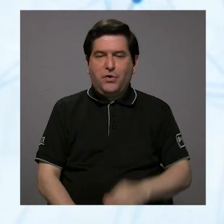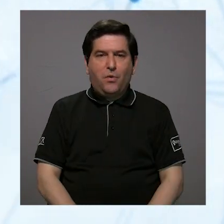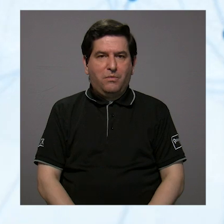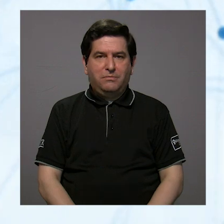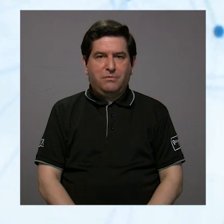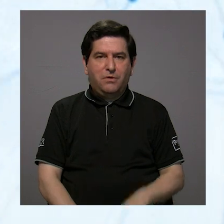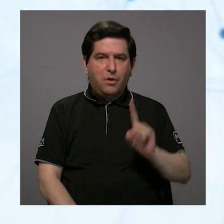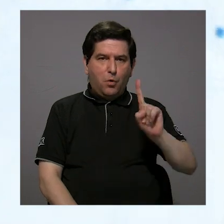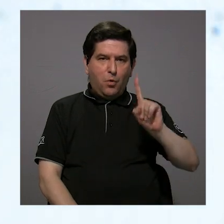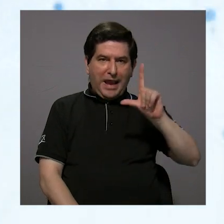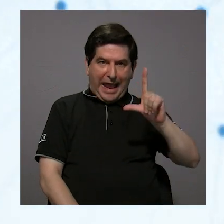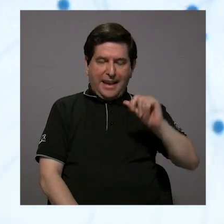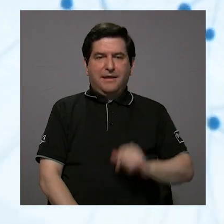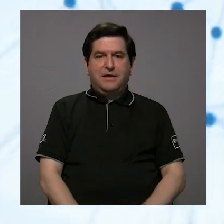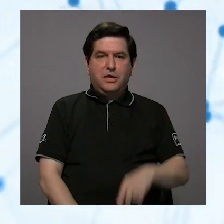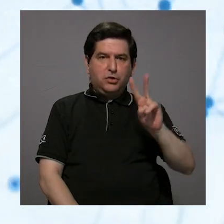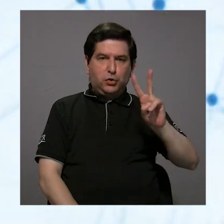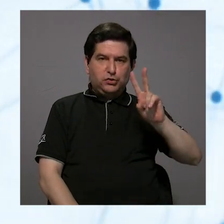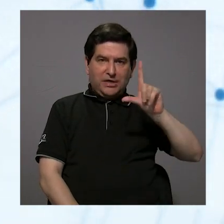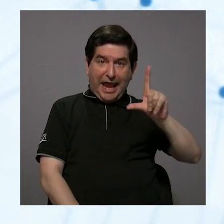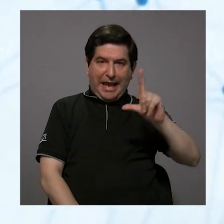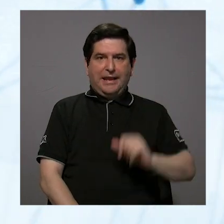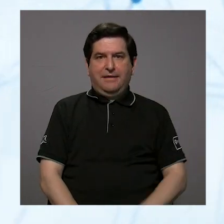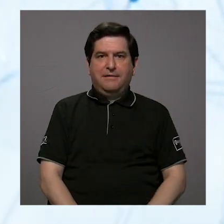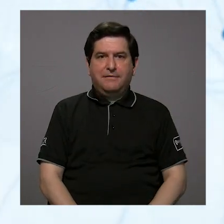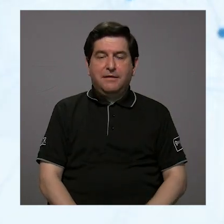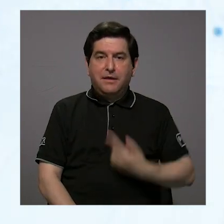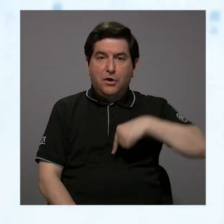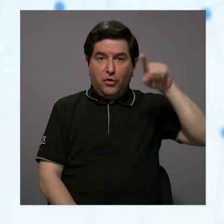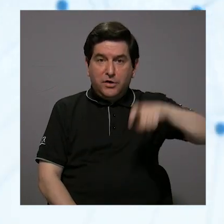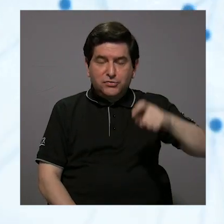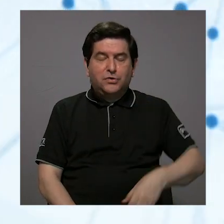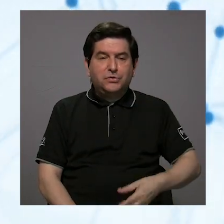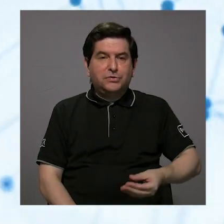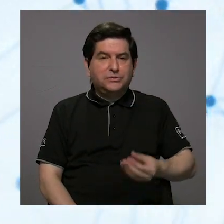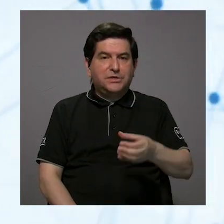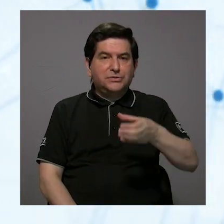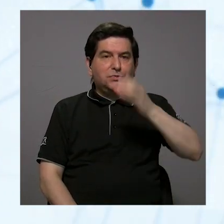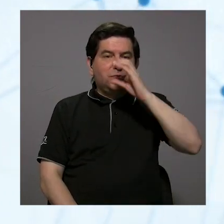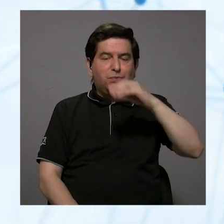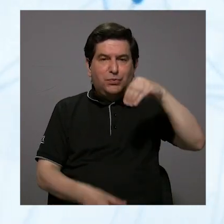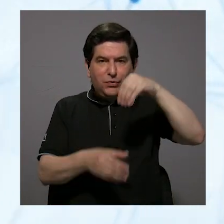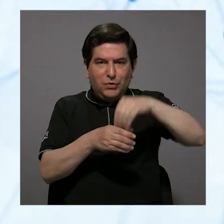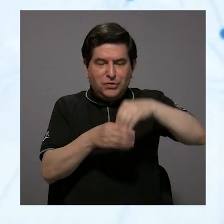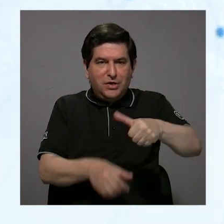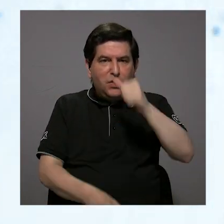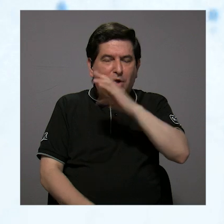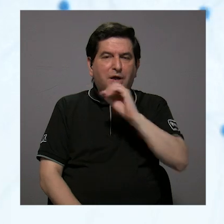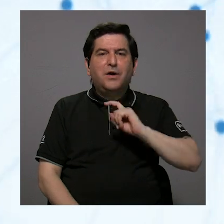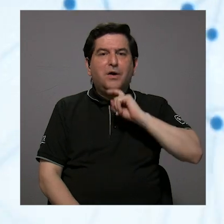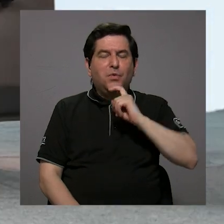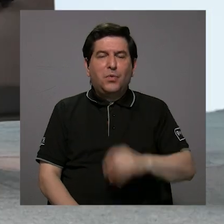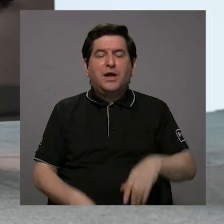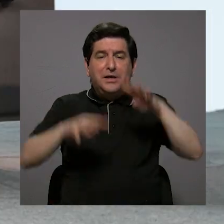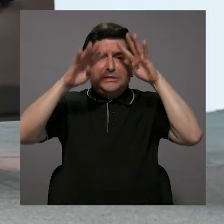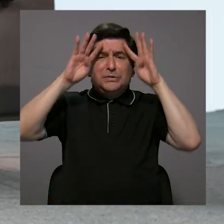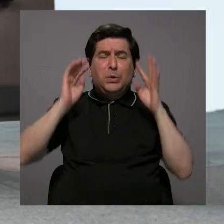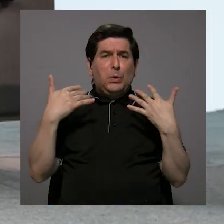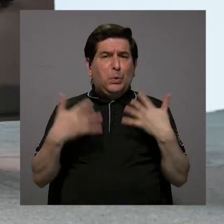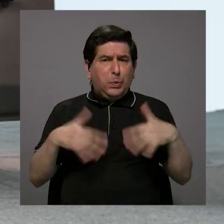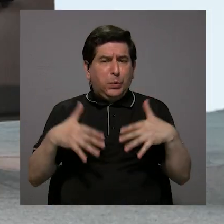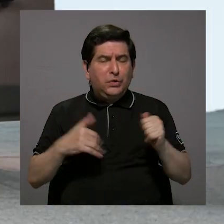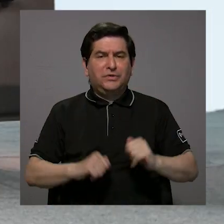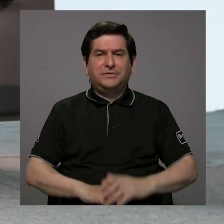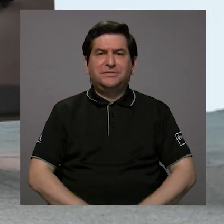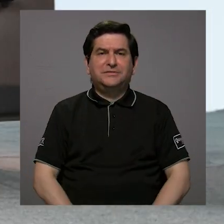sino en 1 litro, 2 litros, porque lo que necesitamos es hidratarnos y hemos perdido muchísimo sudor.